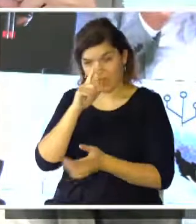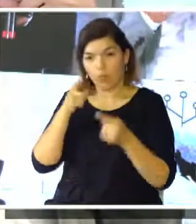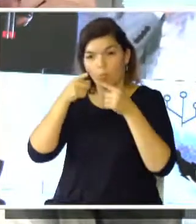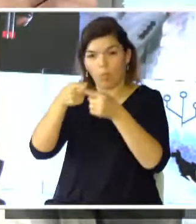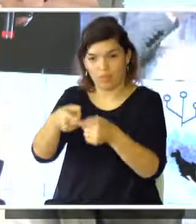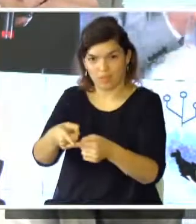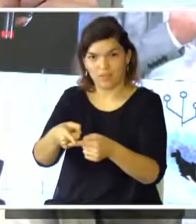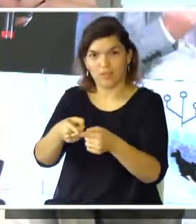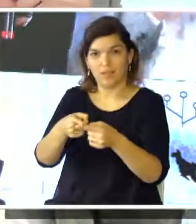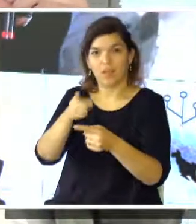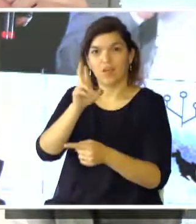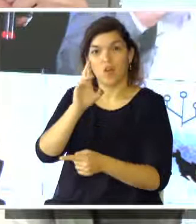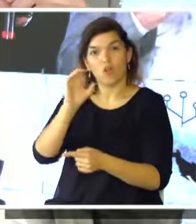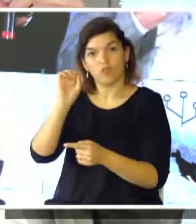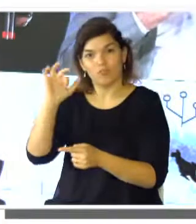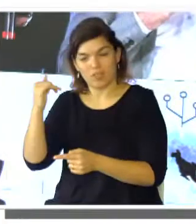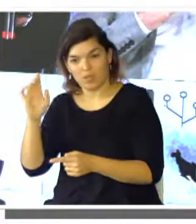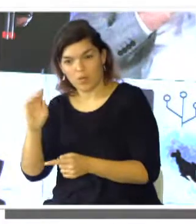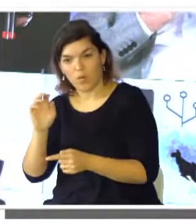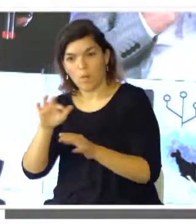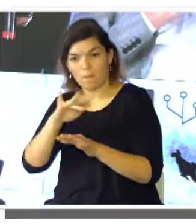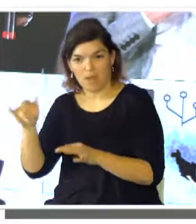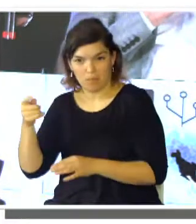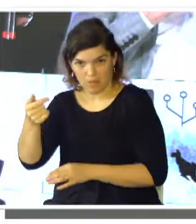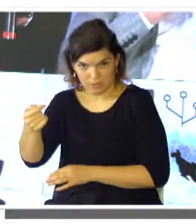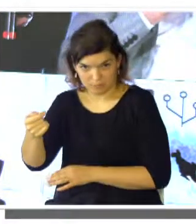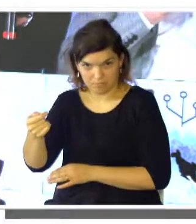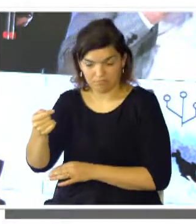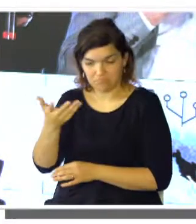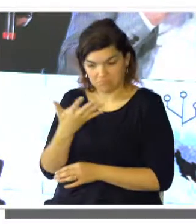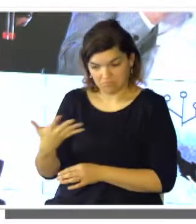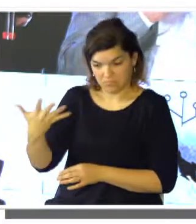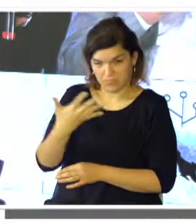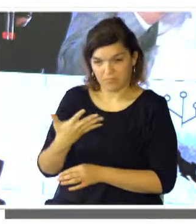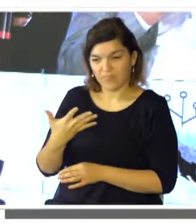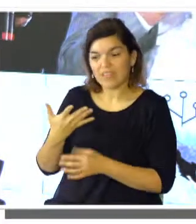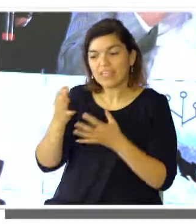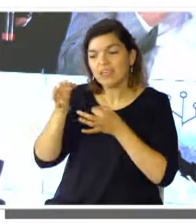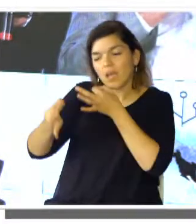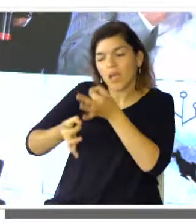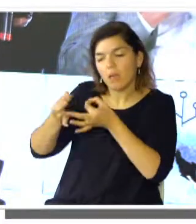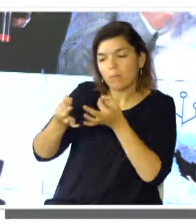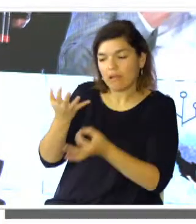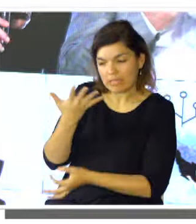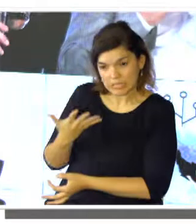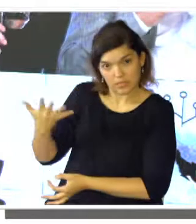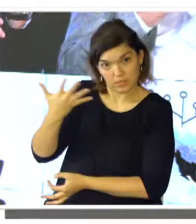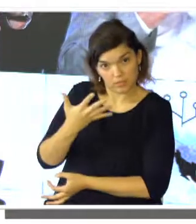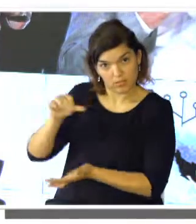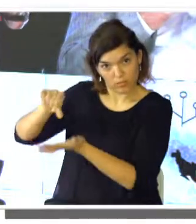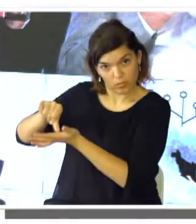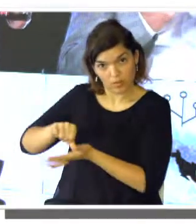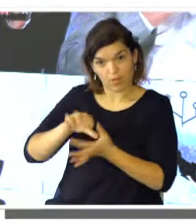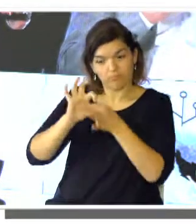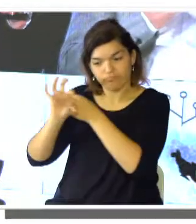este rosario y mar del plata lo que intenta describir a alfonso cuando habla sobre este diamante es